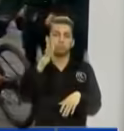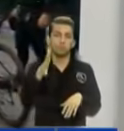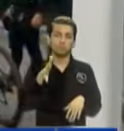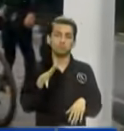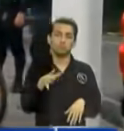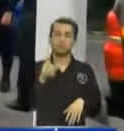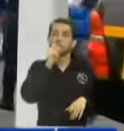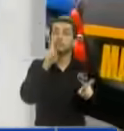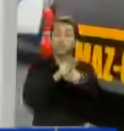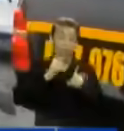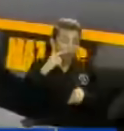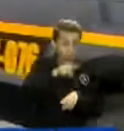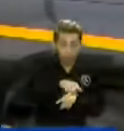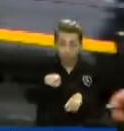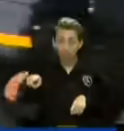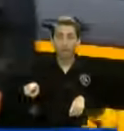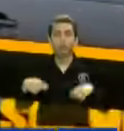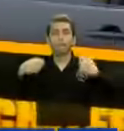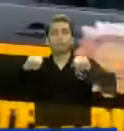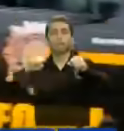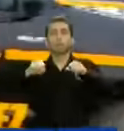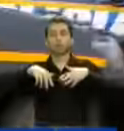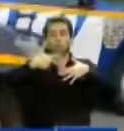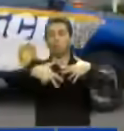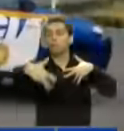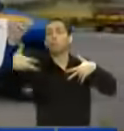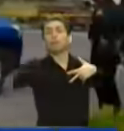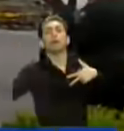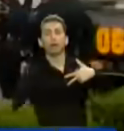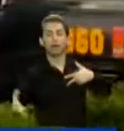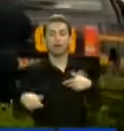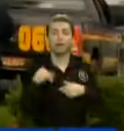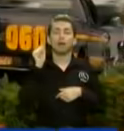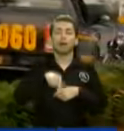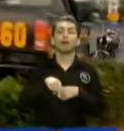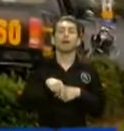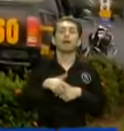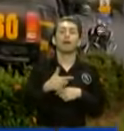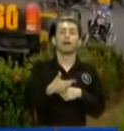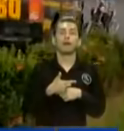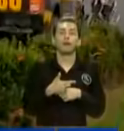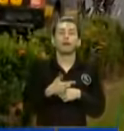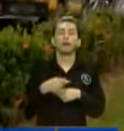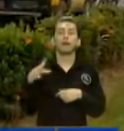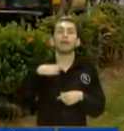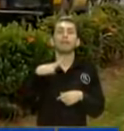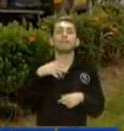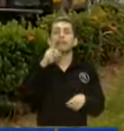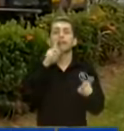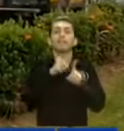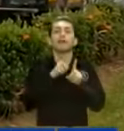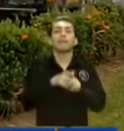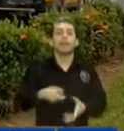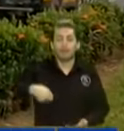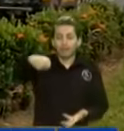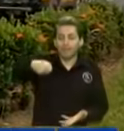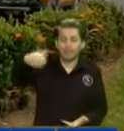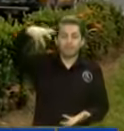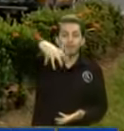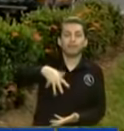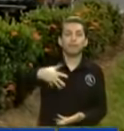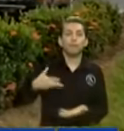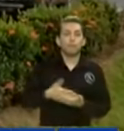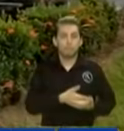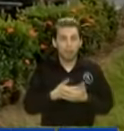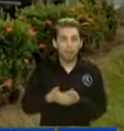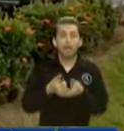partes de una motocicleta donde habían portabebé, gorros pasamontaña, varios